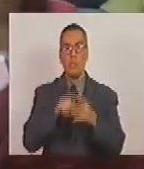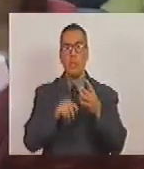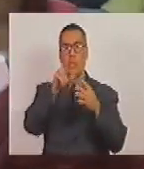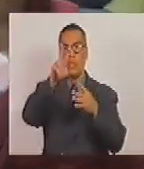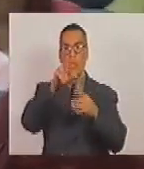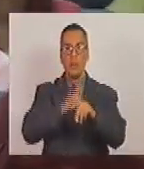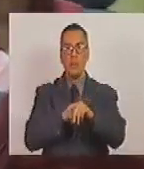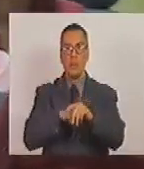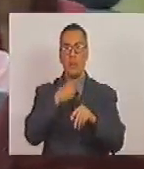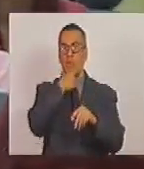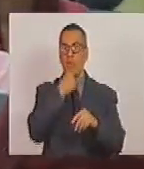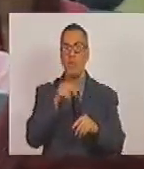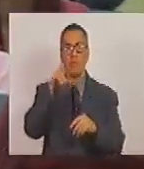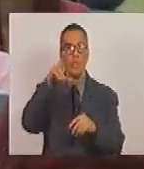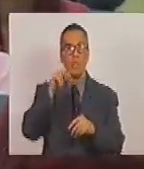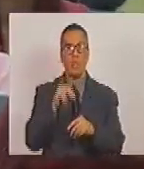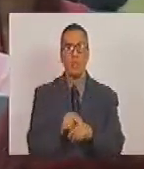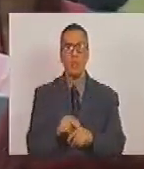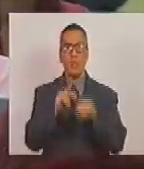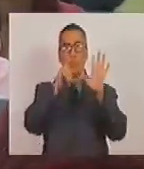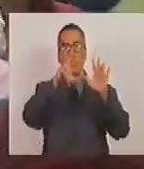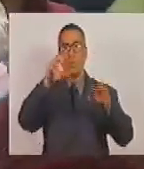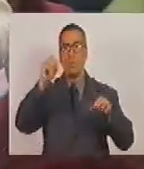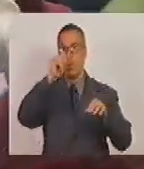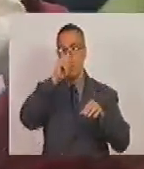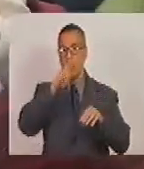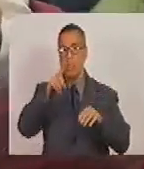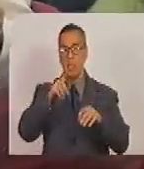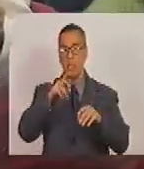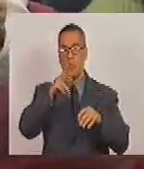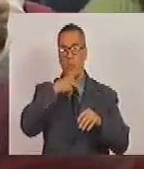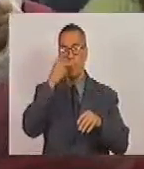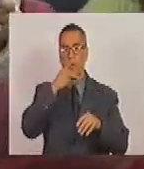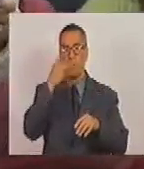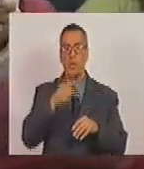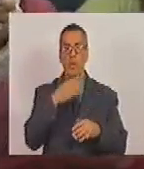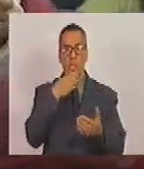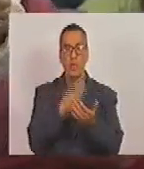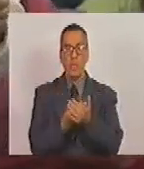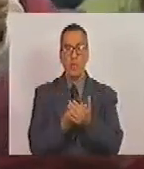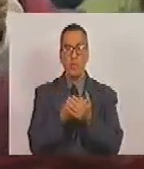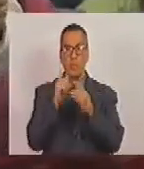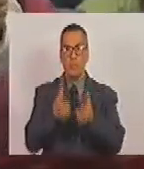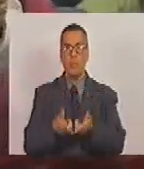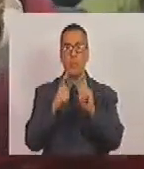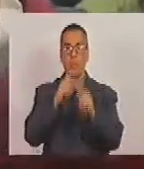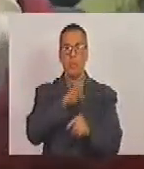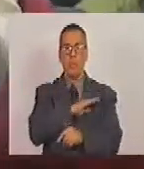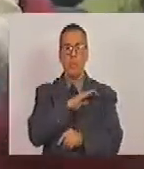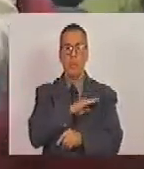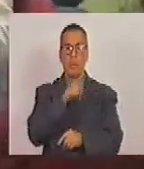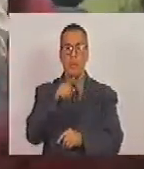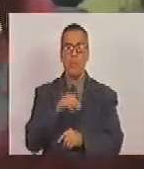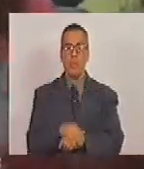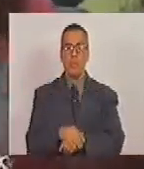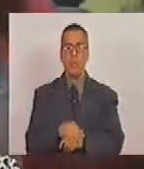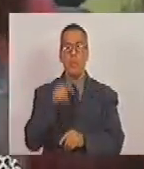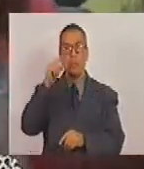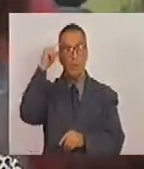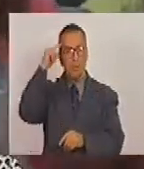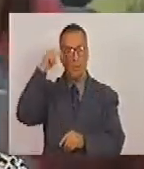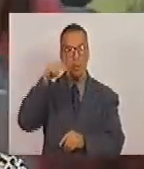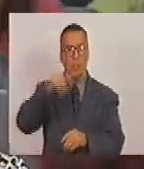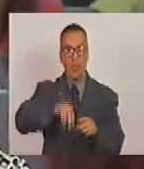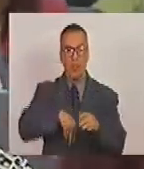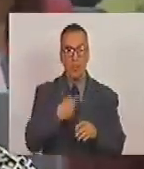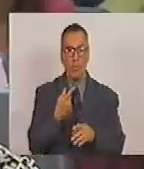3 minutos no es fácil. 80 años de carrera política. Gracias por permitirme a mí ser la que hoy